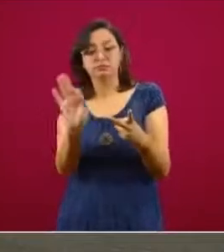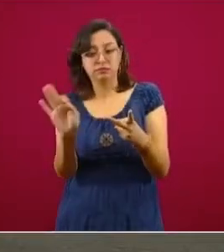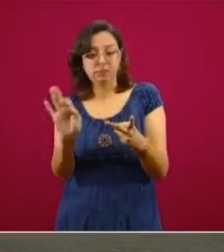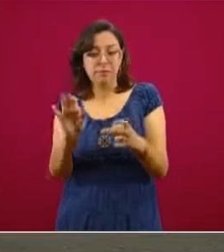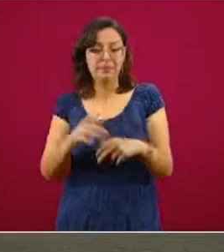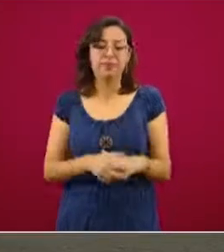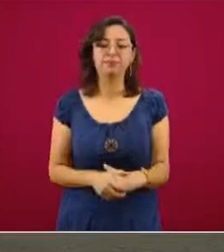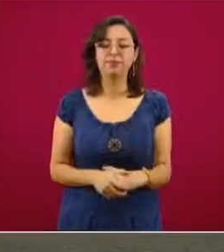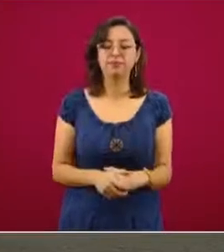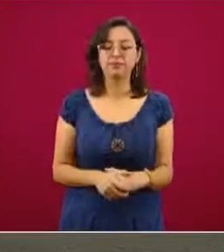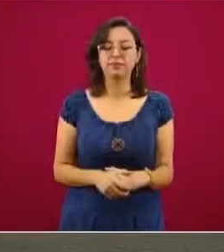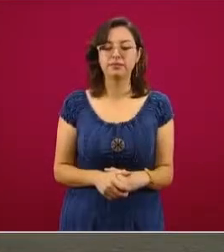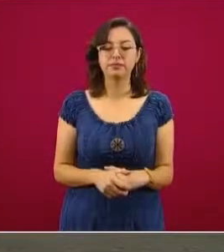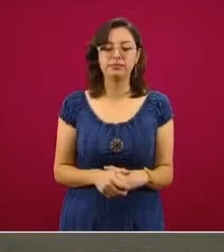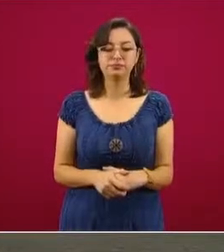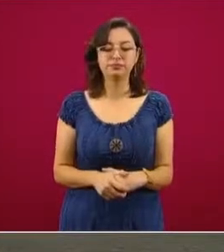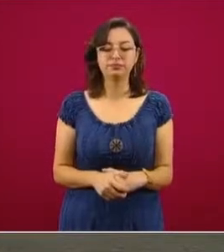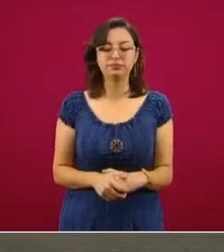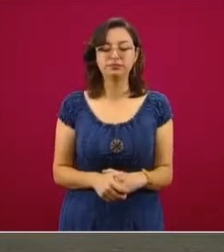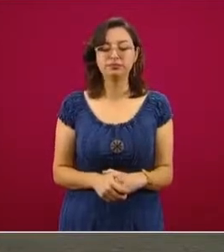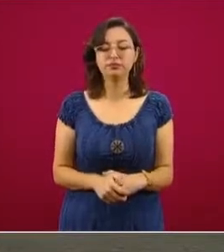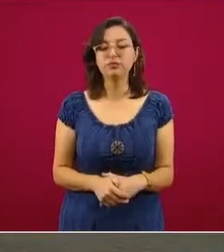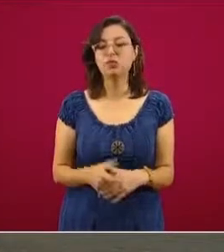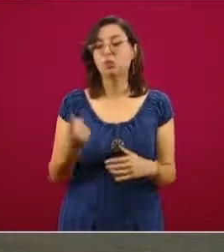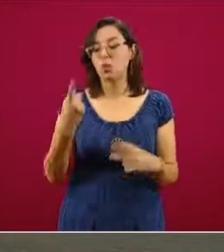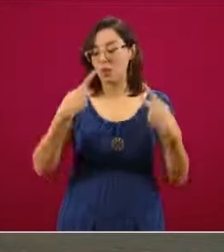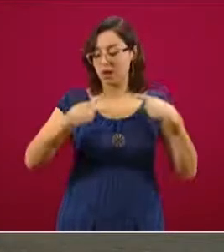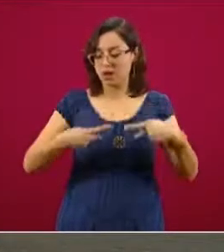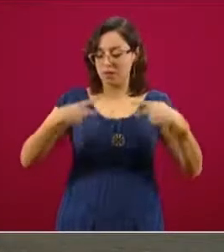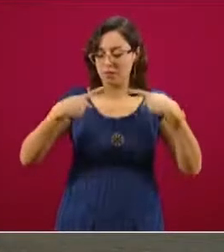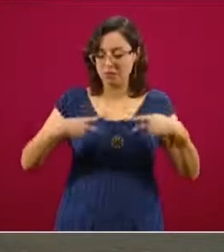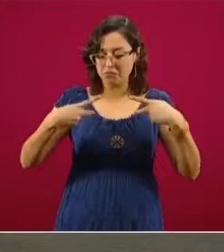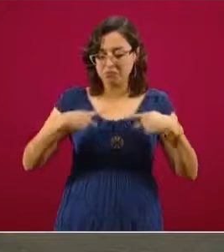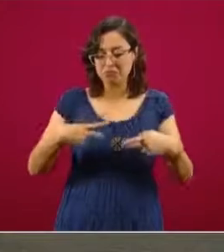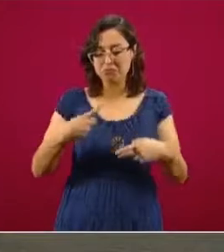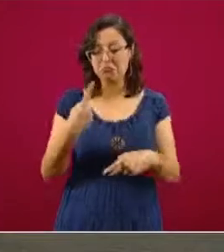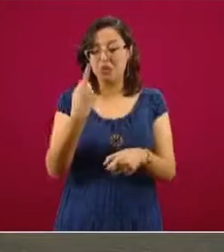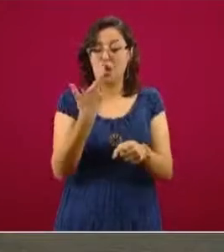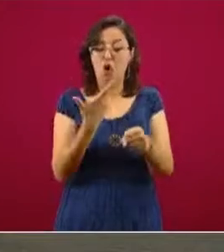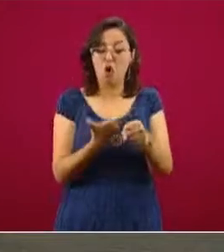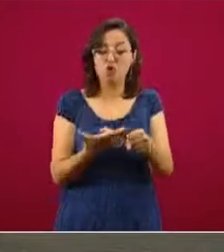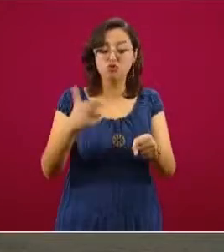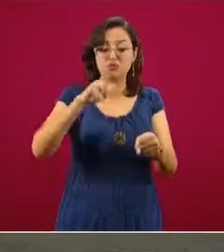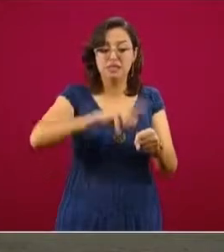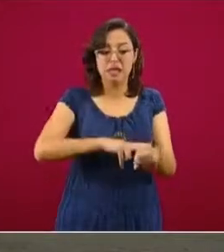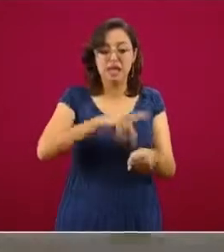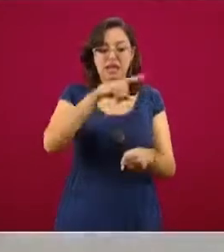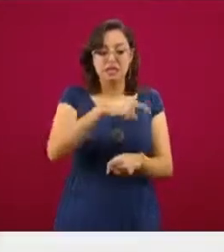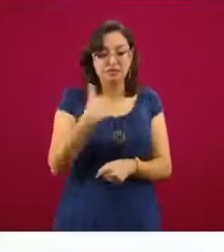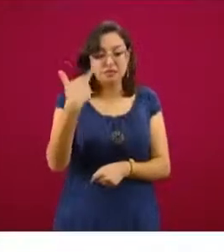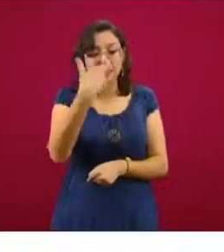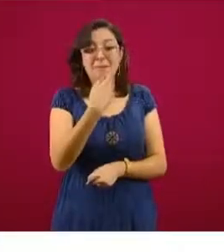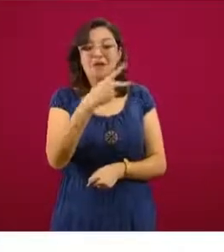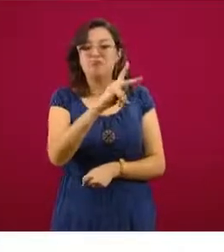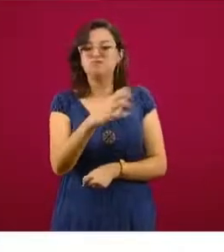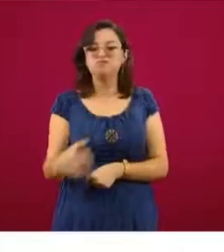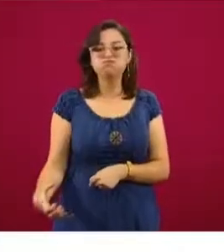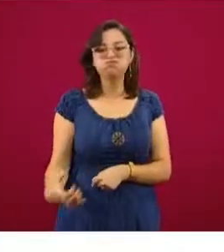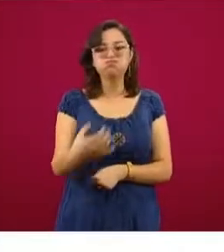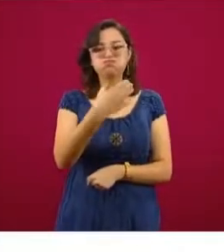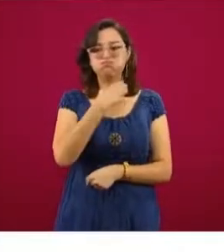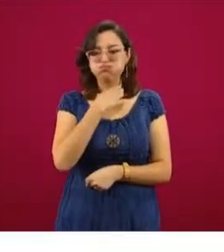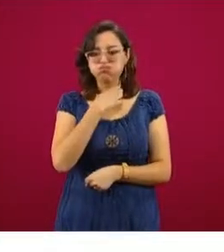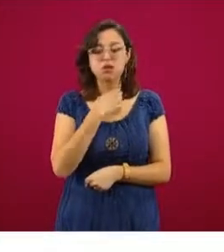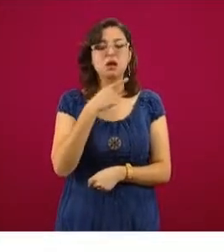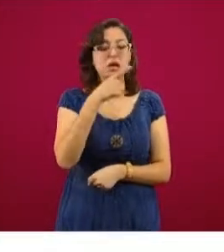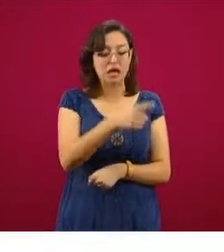Alguien está en un módulo de evaluación respiratoria de un hospital que ya está saturado. Es decir, está en el módulo, está en el